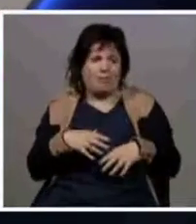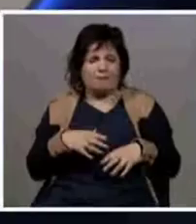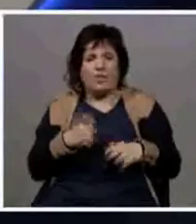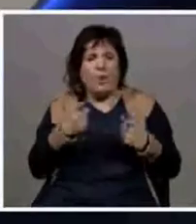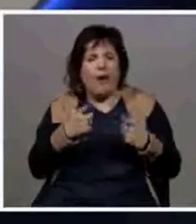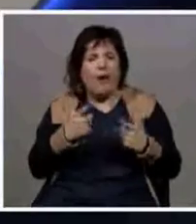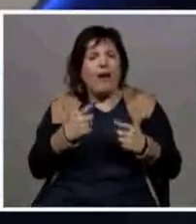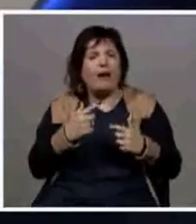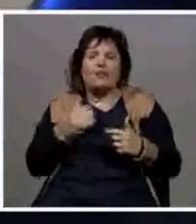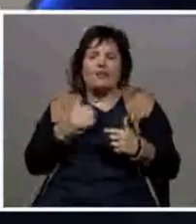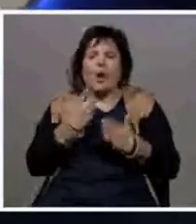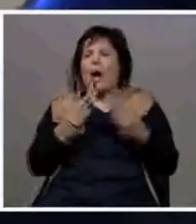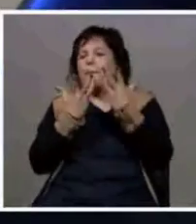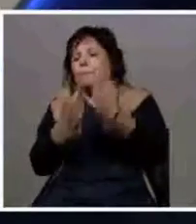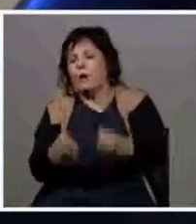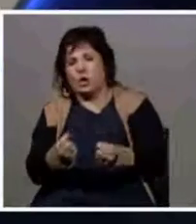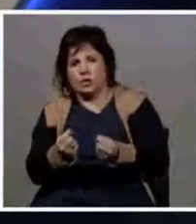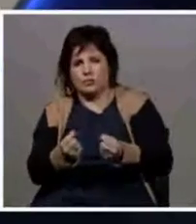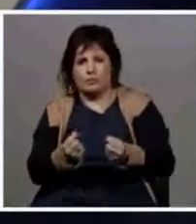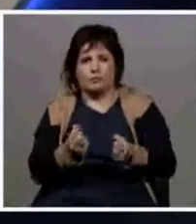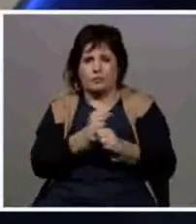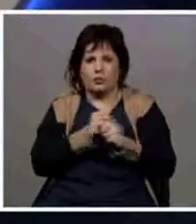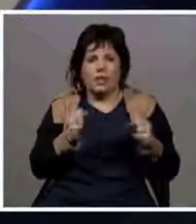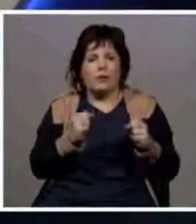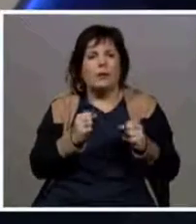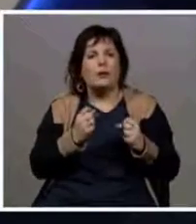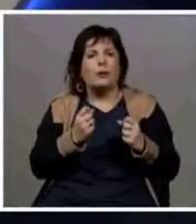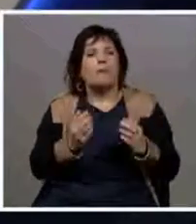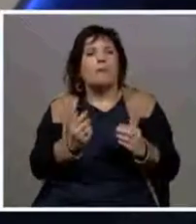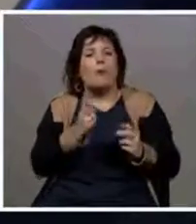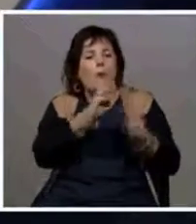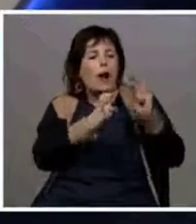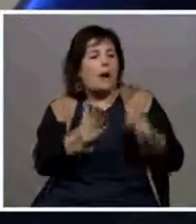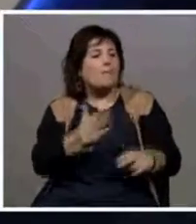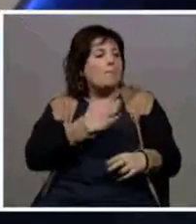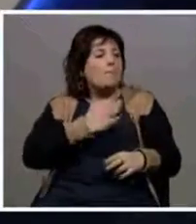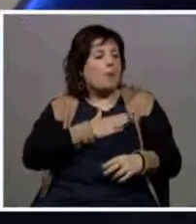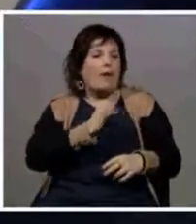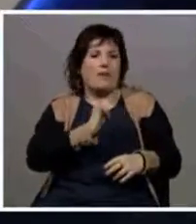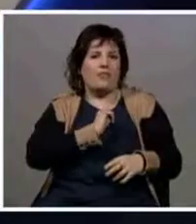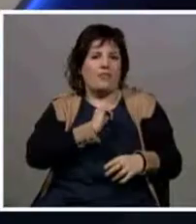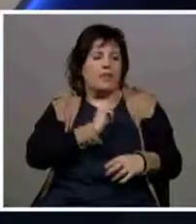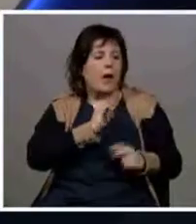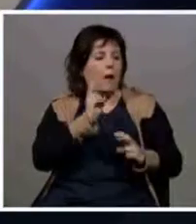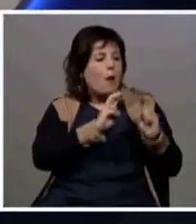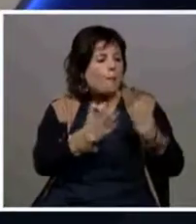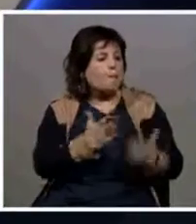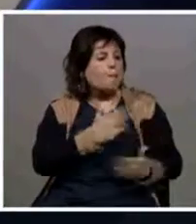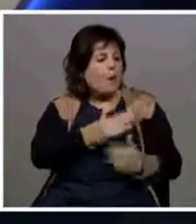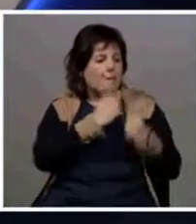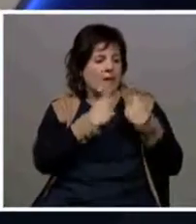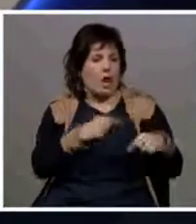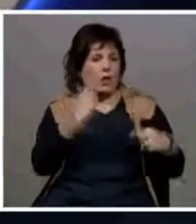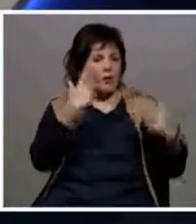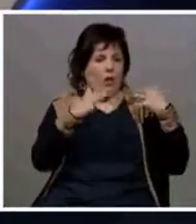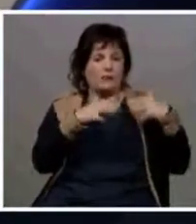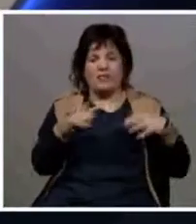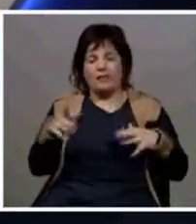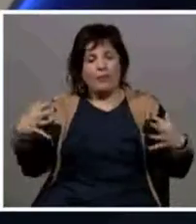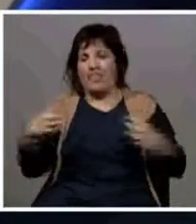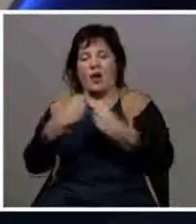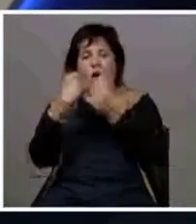no tienen capacidad de sostenerse efectivamente de la entidad por su lugar y por felicidad hay como un pasaje abrupto